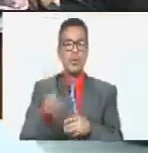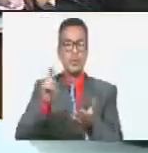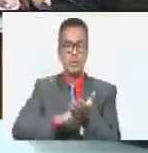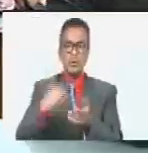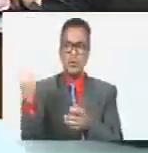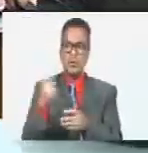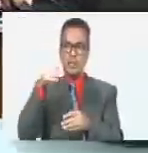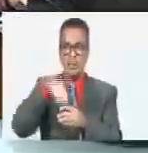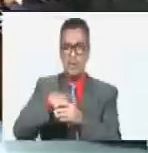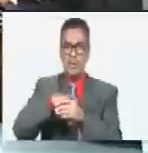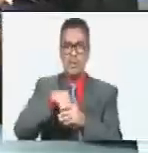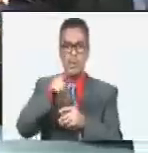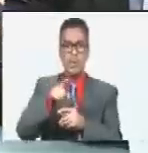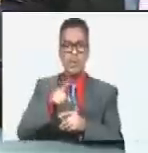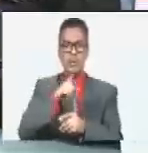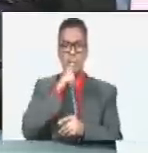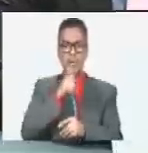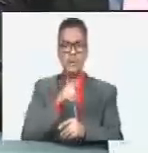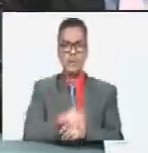Una canalla,